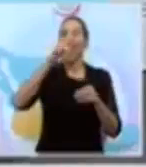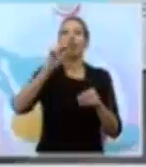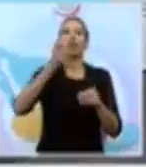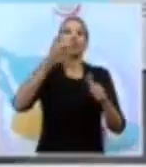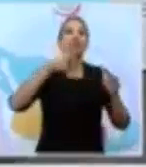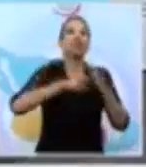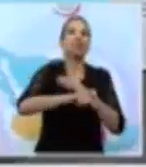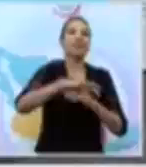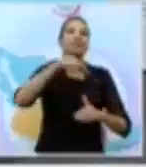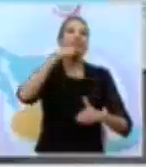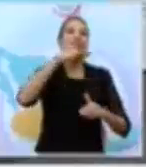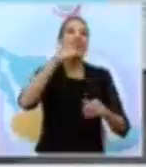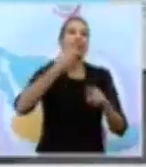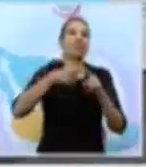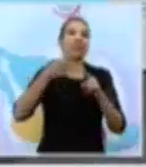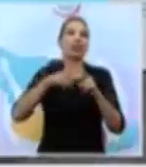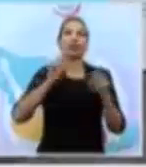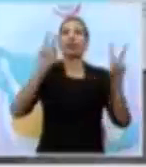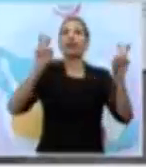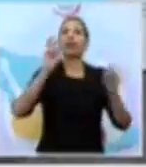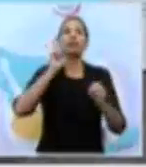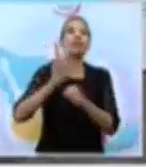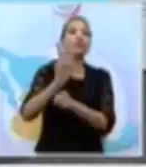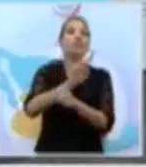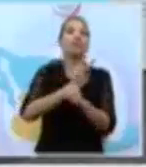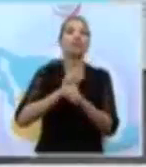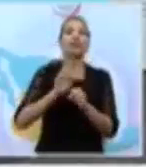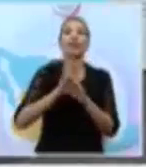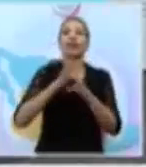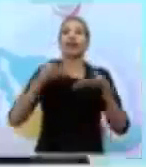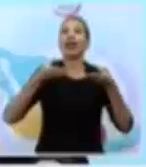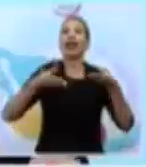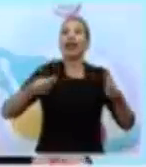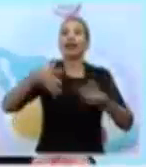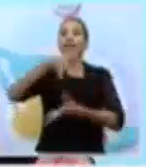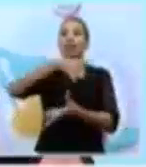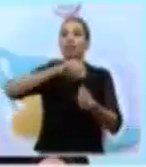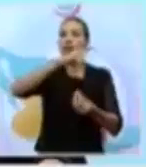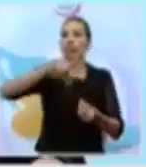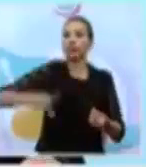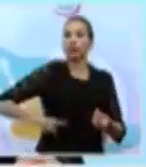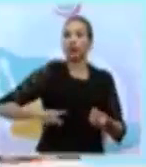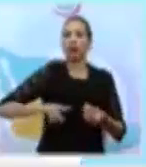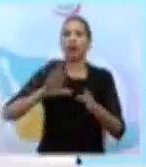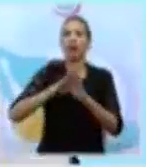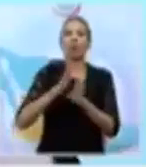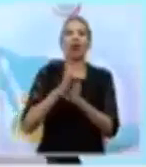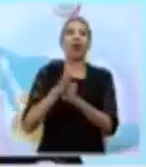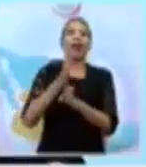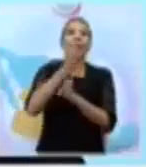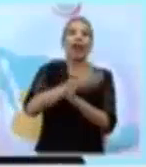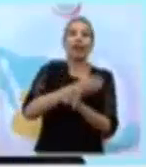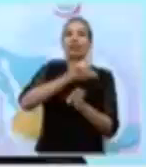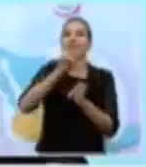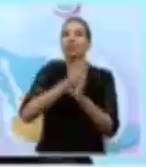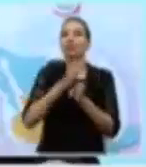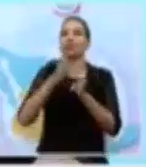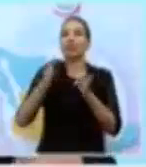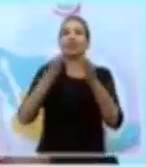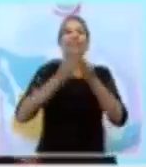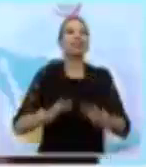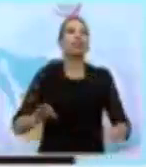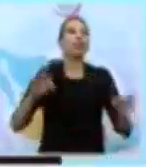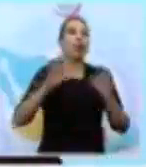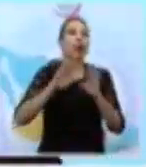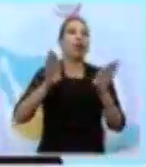anticorrupción, de monitoreo del gasto público antes, durante y ex post es sumamente